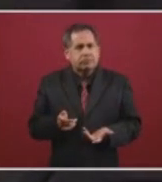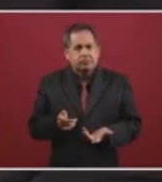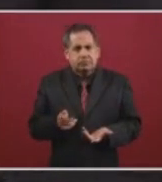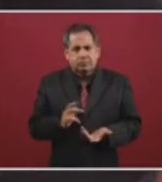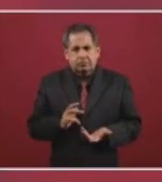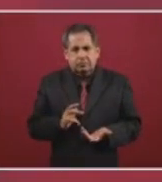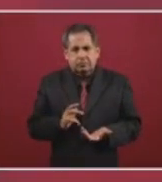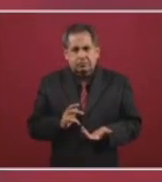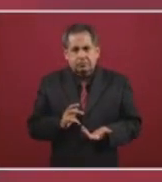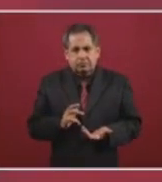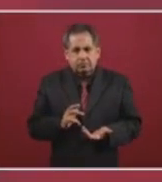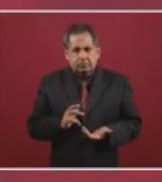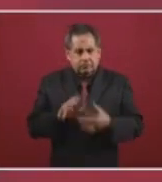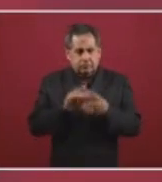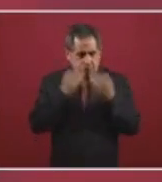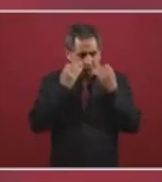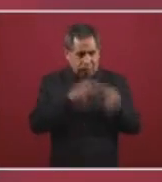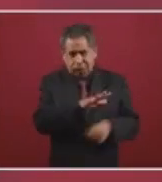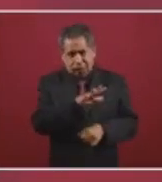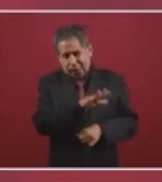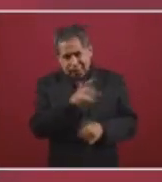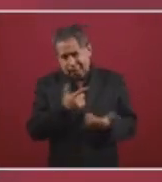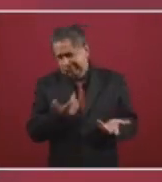es evidente,